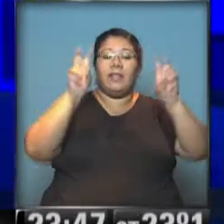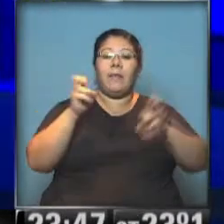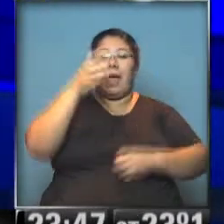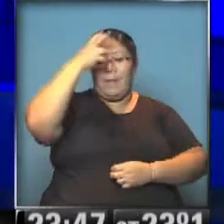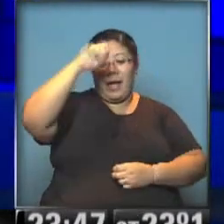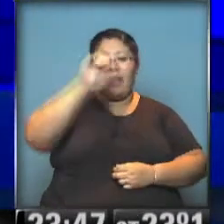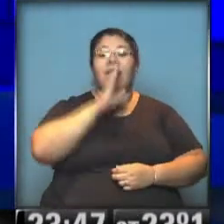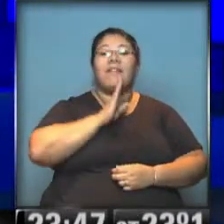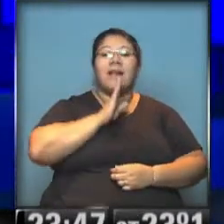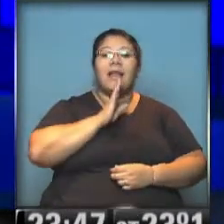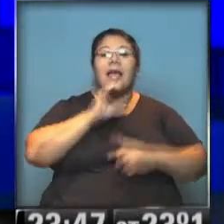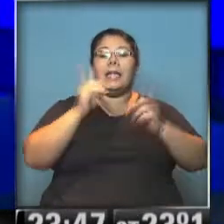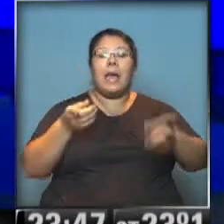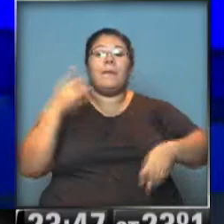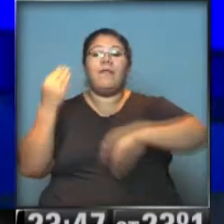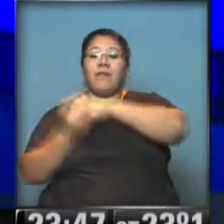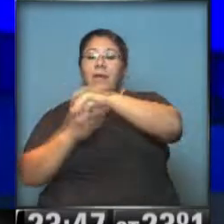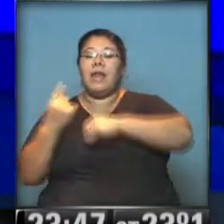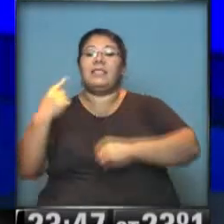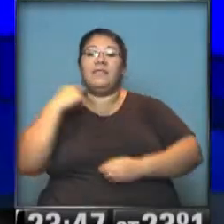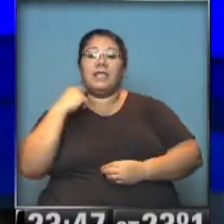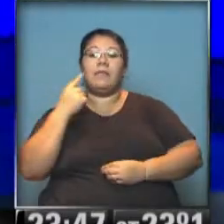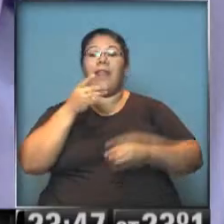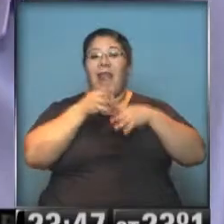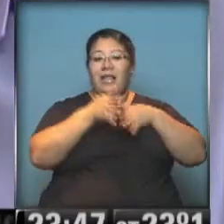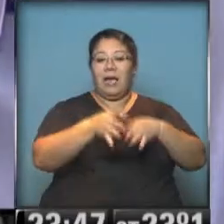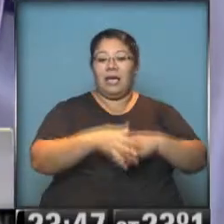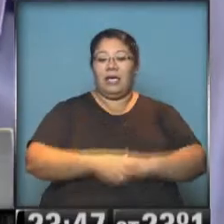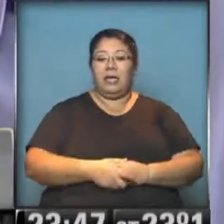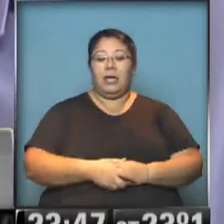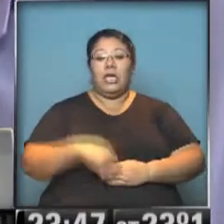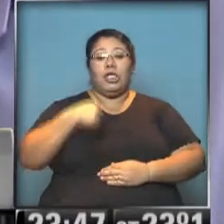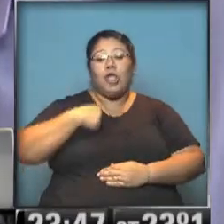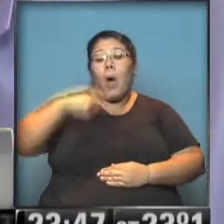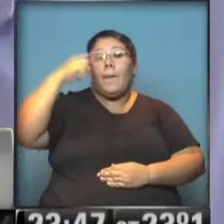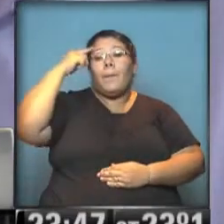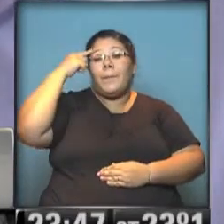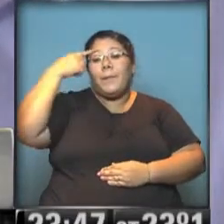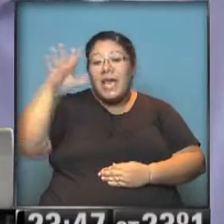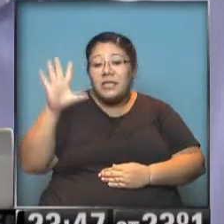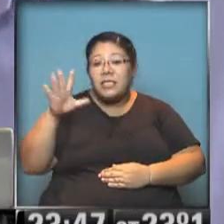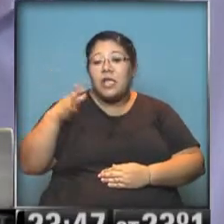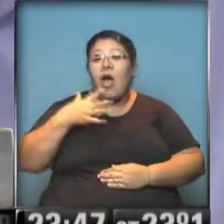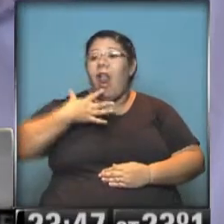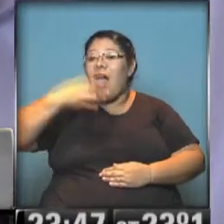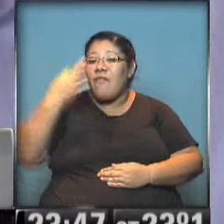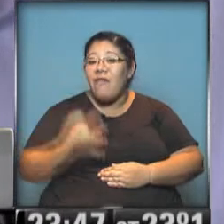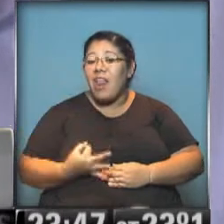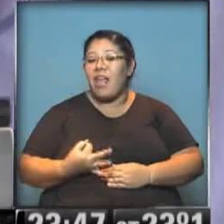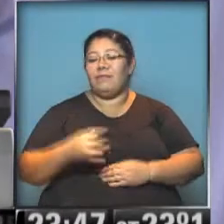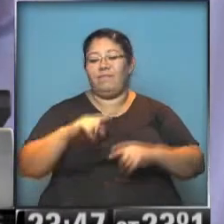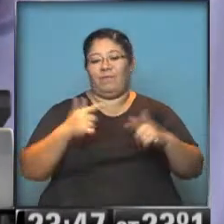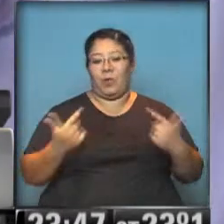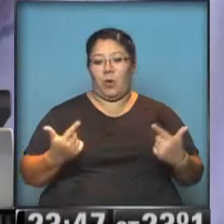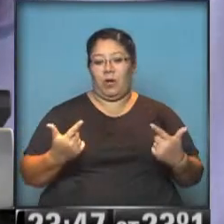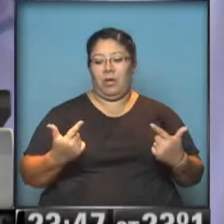esto familiares y víctimas también de ese atentado. Creo que no se ajusta a la verdad, porque realmente